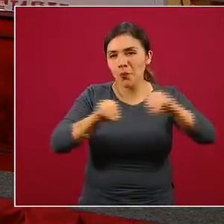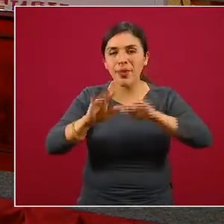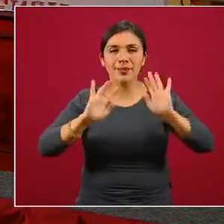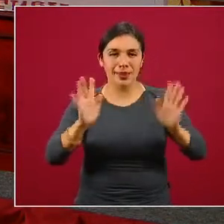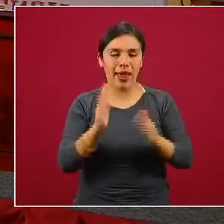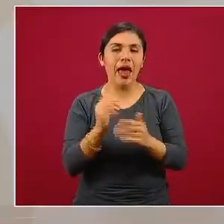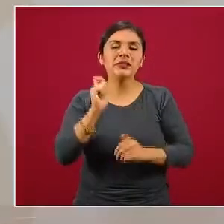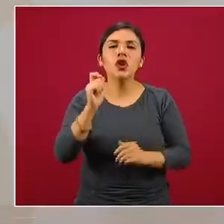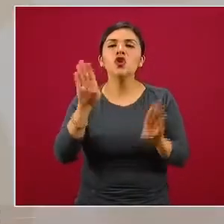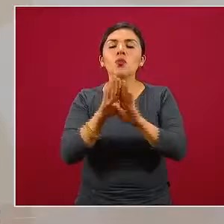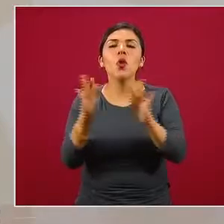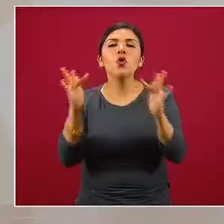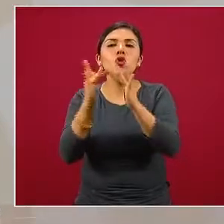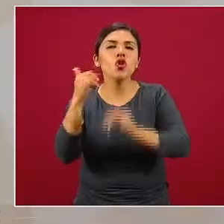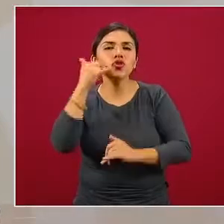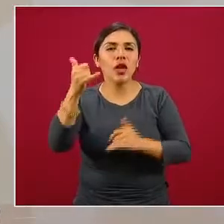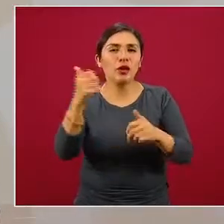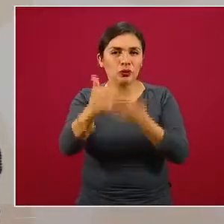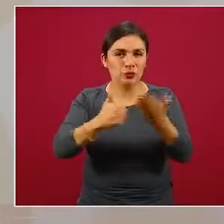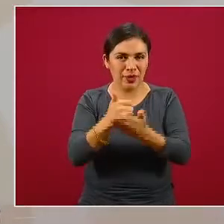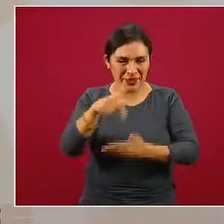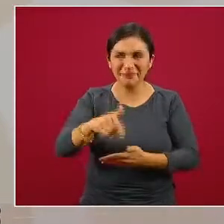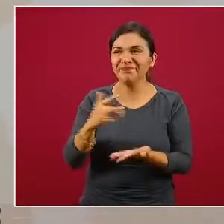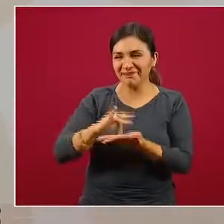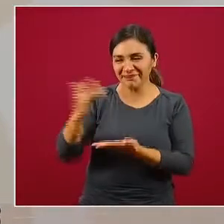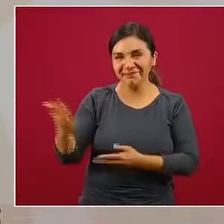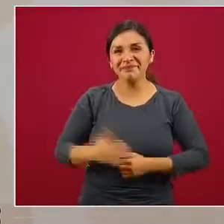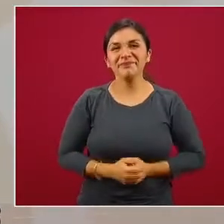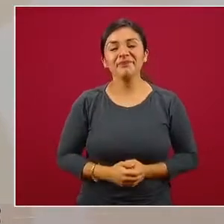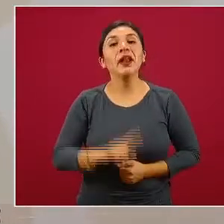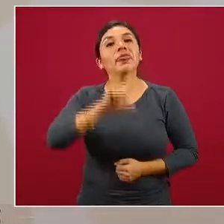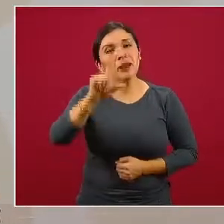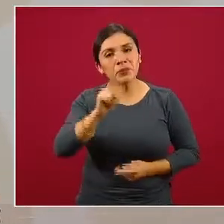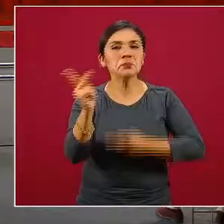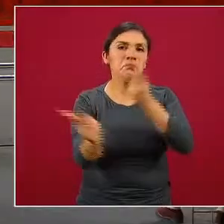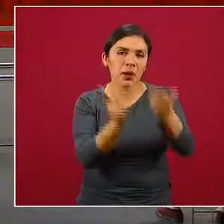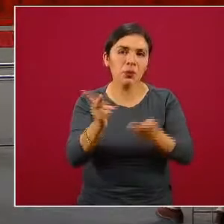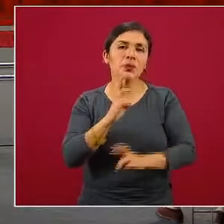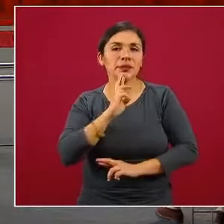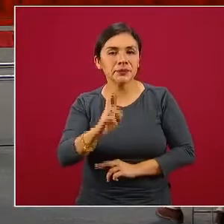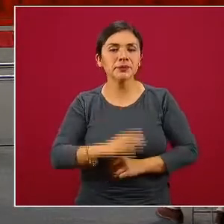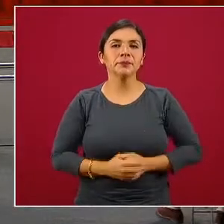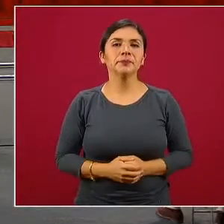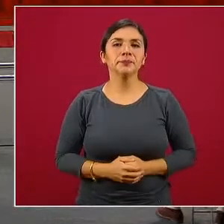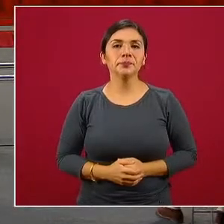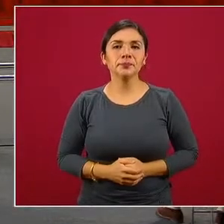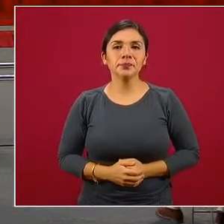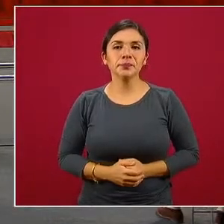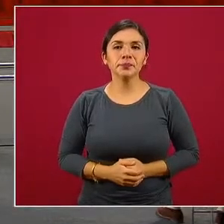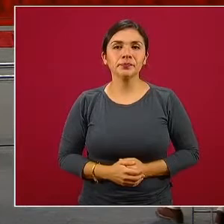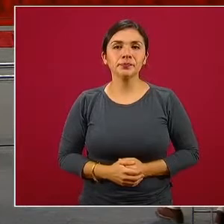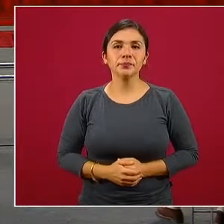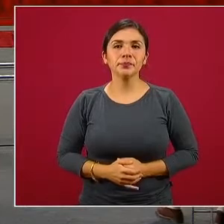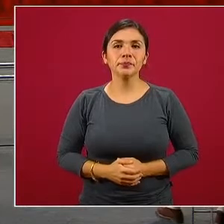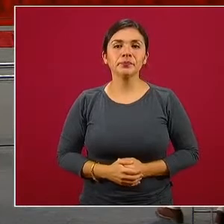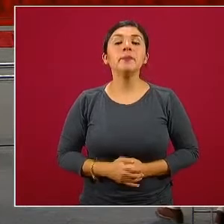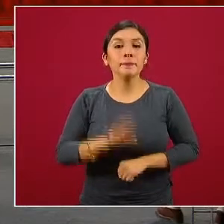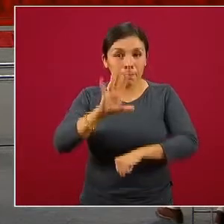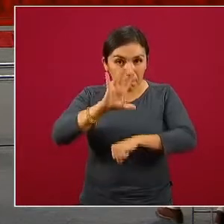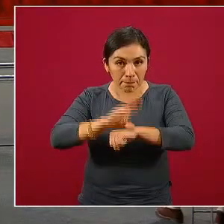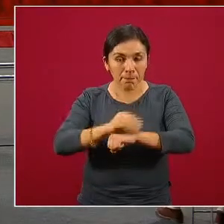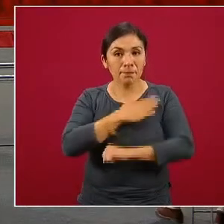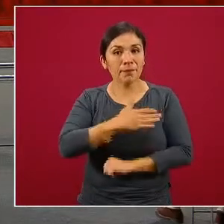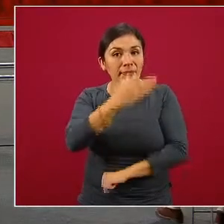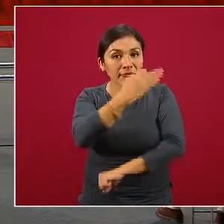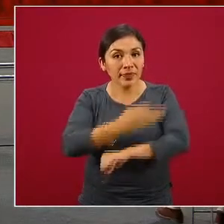De Contacto Ciudadano. Gracias. Gracias. Bien, y luego preguntas y respuestas. Doctor Alomía, por favor. Con su permiso, señor subsecretario. Muy